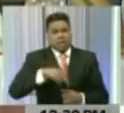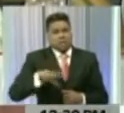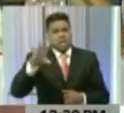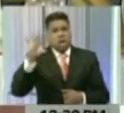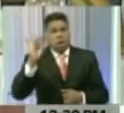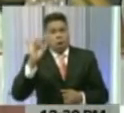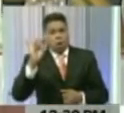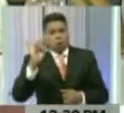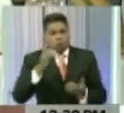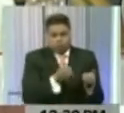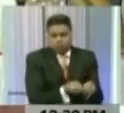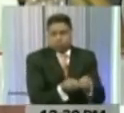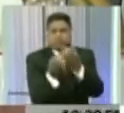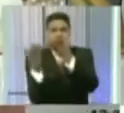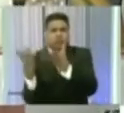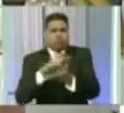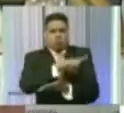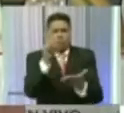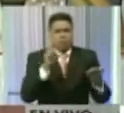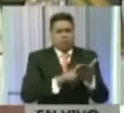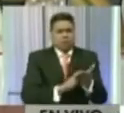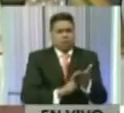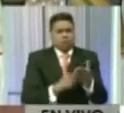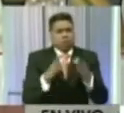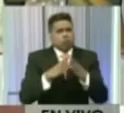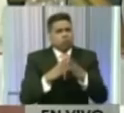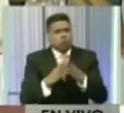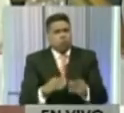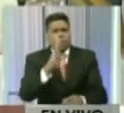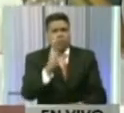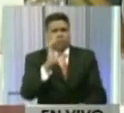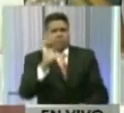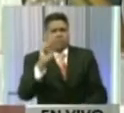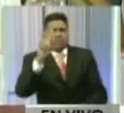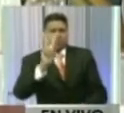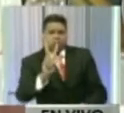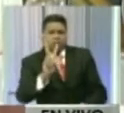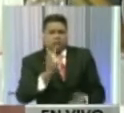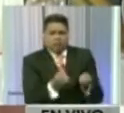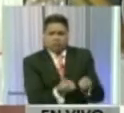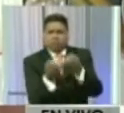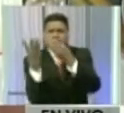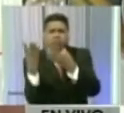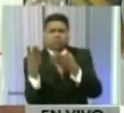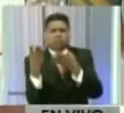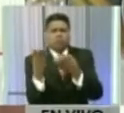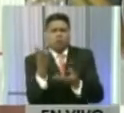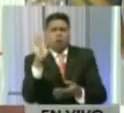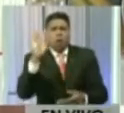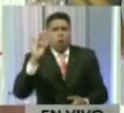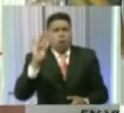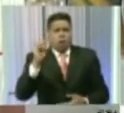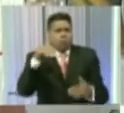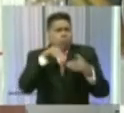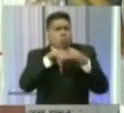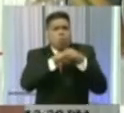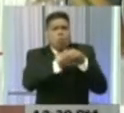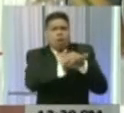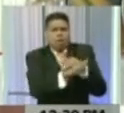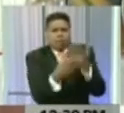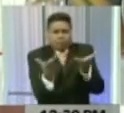sacaron, todo el oro lo sacaron del Banco Central para ponerlo en reserva ya, para darlo dinero